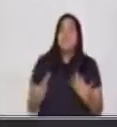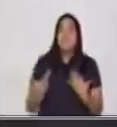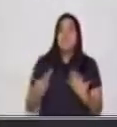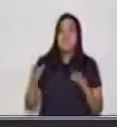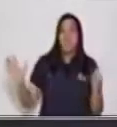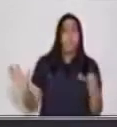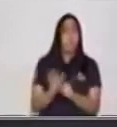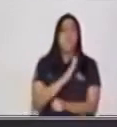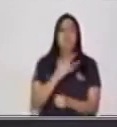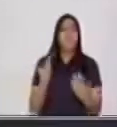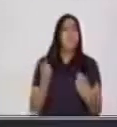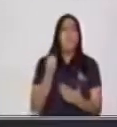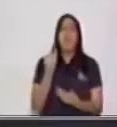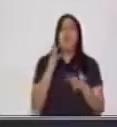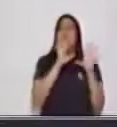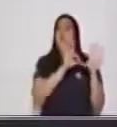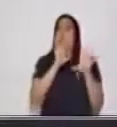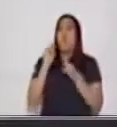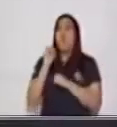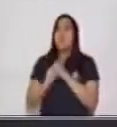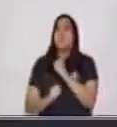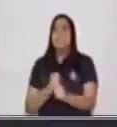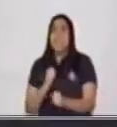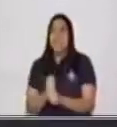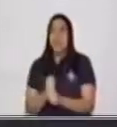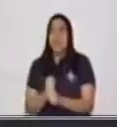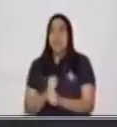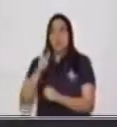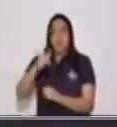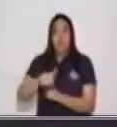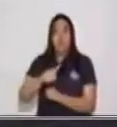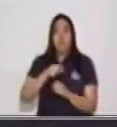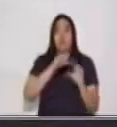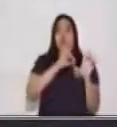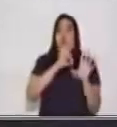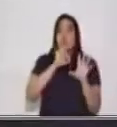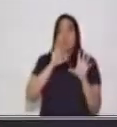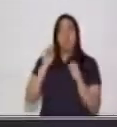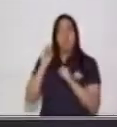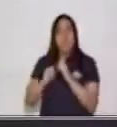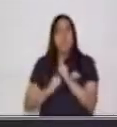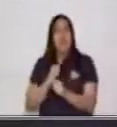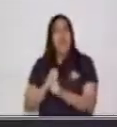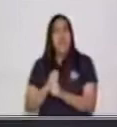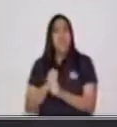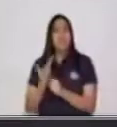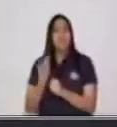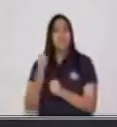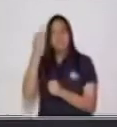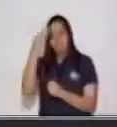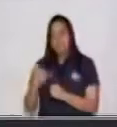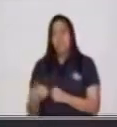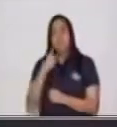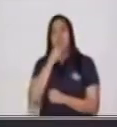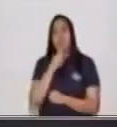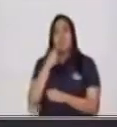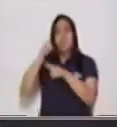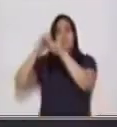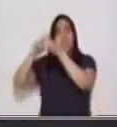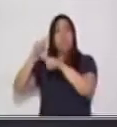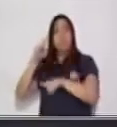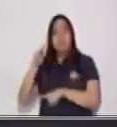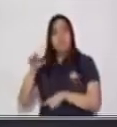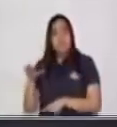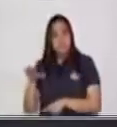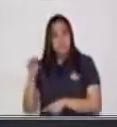80. ¿Cuáles son las edades actuales? X, Y, Z. Entonces,